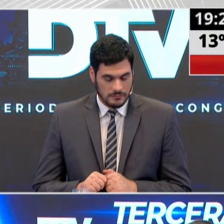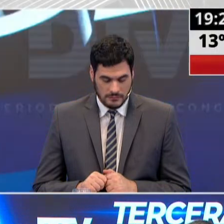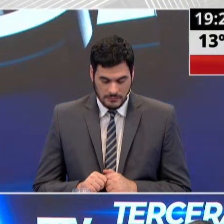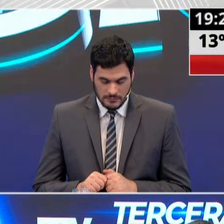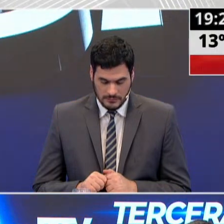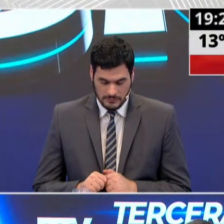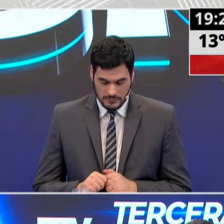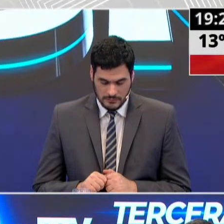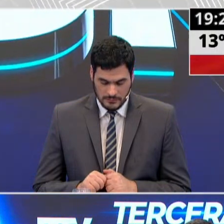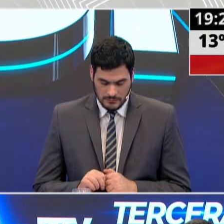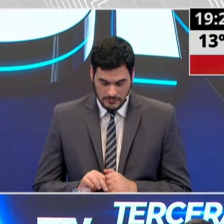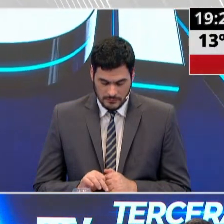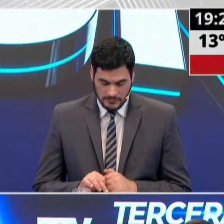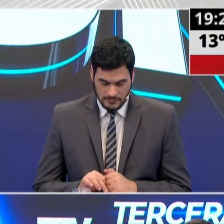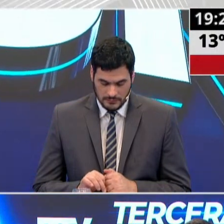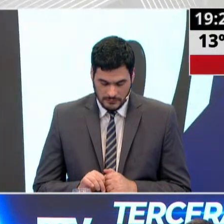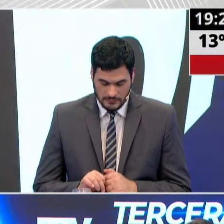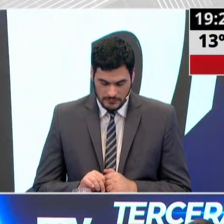la candidatura de Sergio?